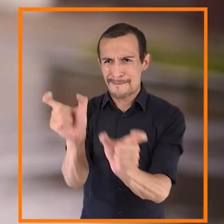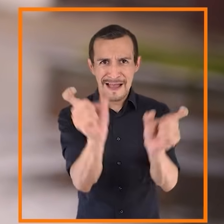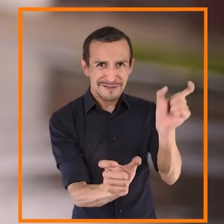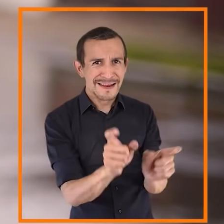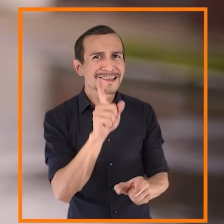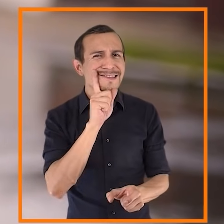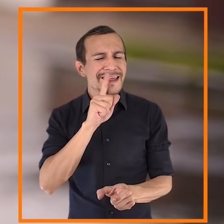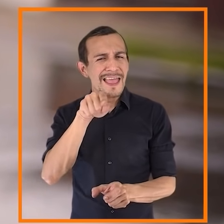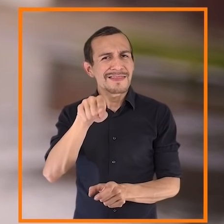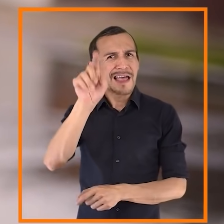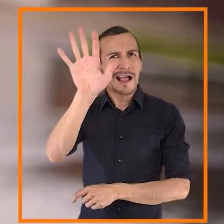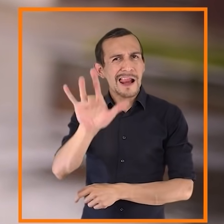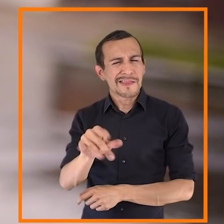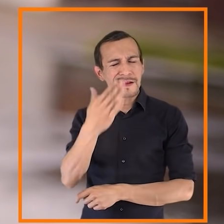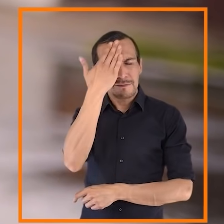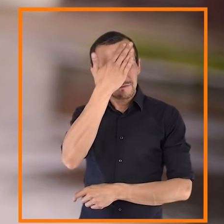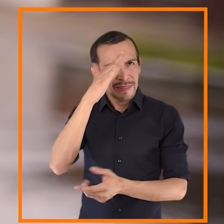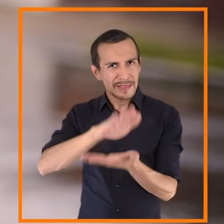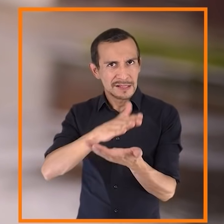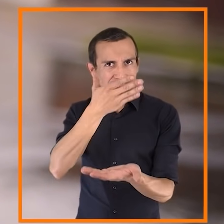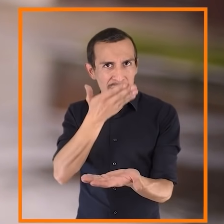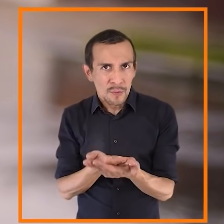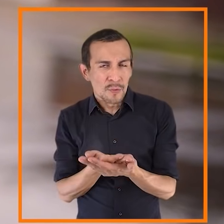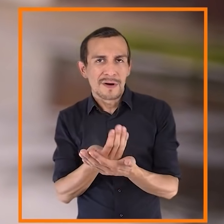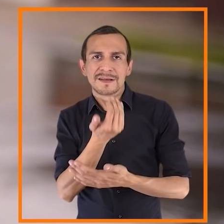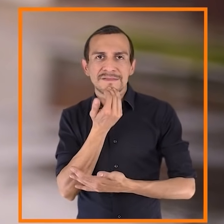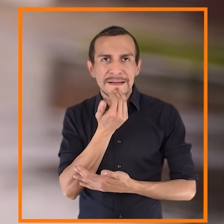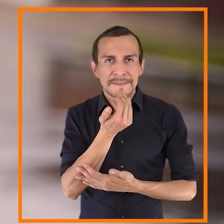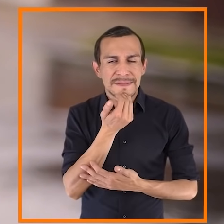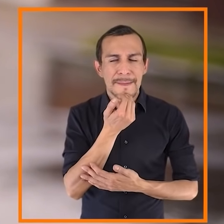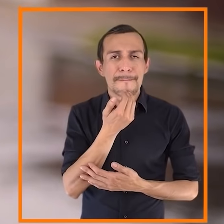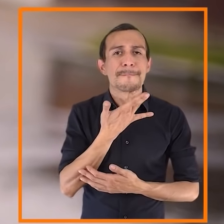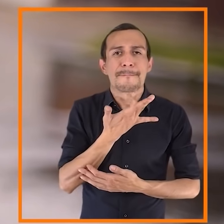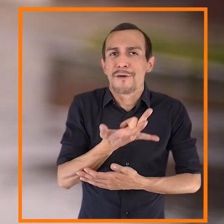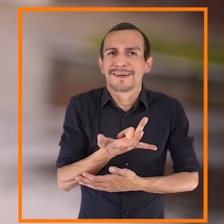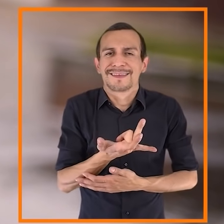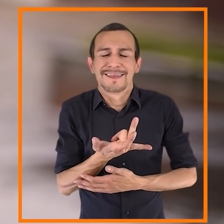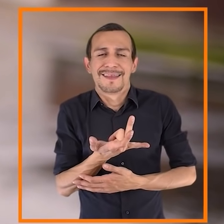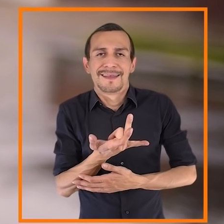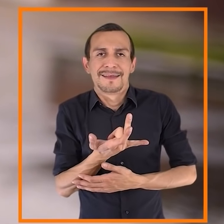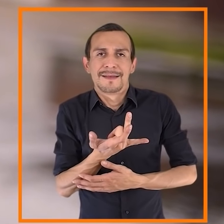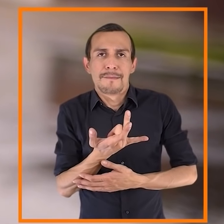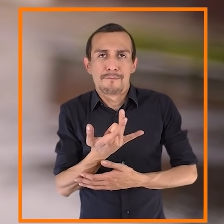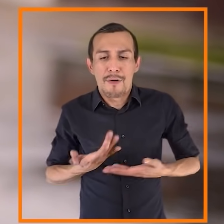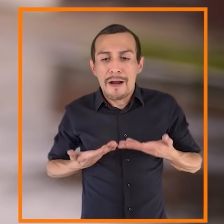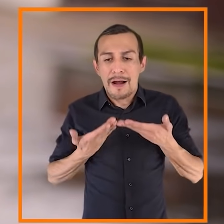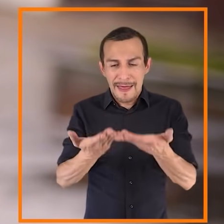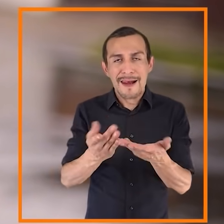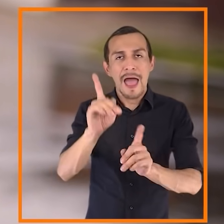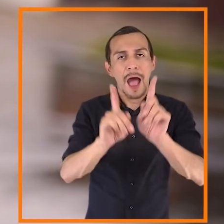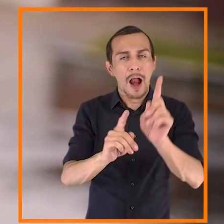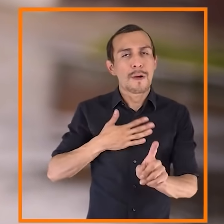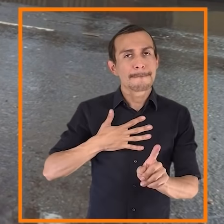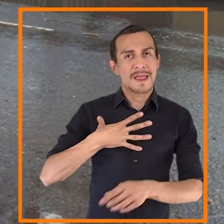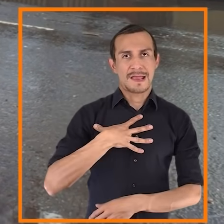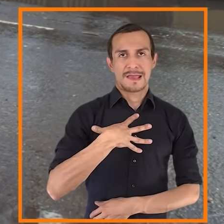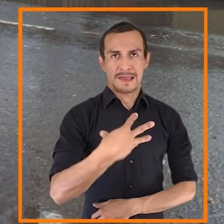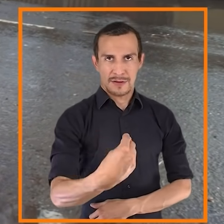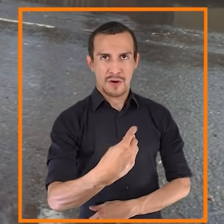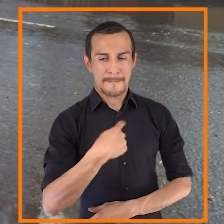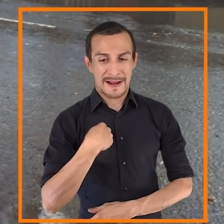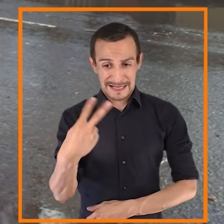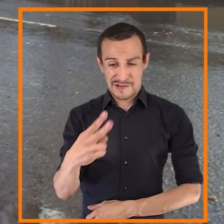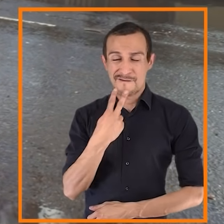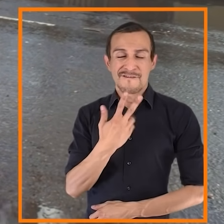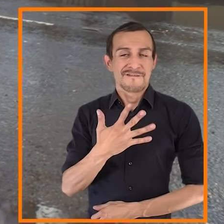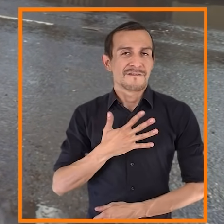gente que tiene estas condiciones de salud y también porque también por dejarle algo a mis hijos, para que mis